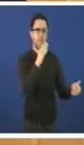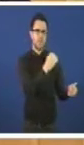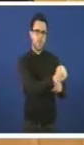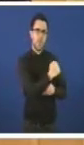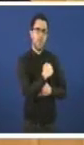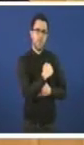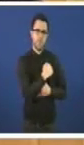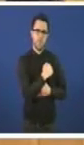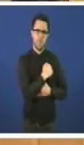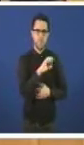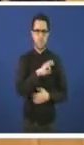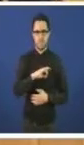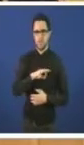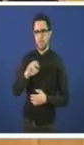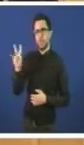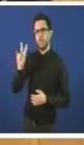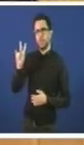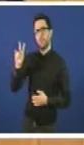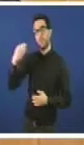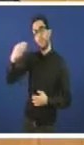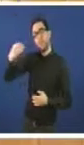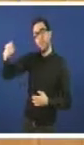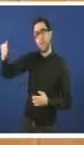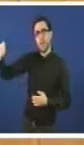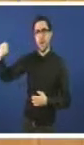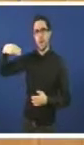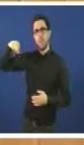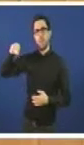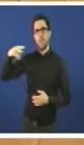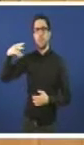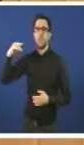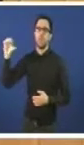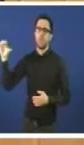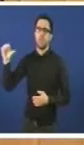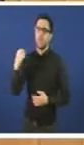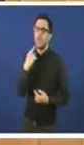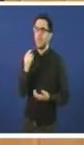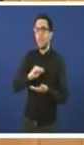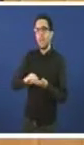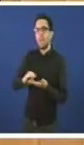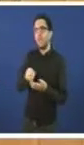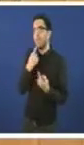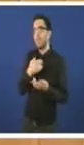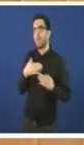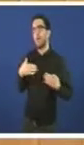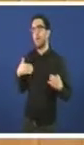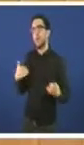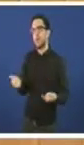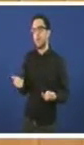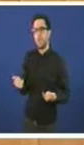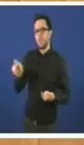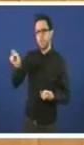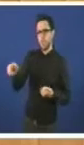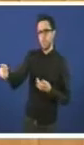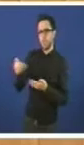señora bahamonde utilice a la literatura que que le digo que quiera desprenderse de su enmienda